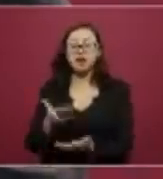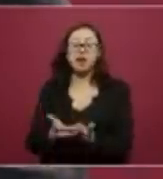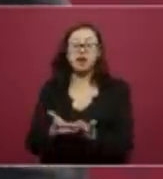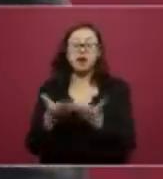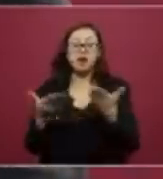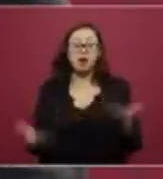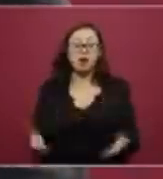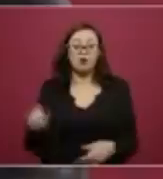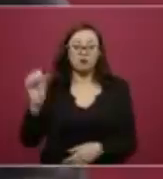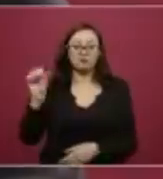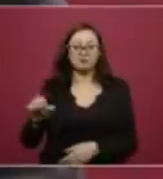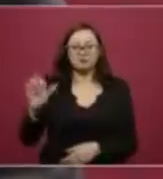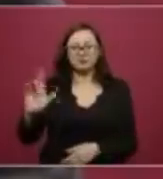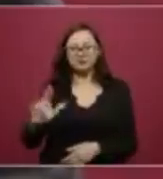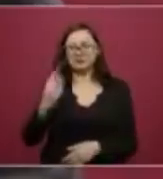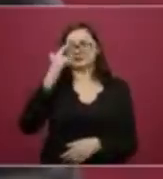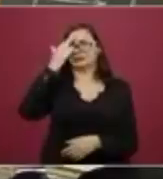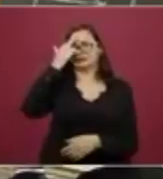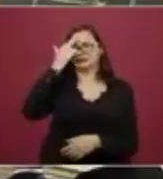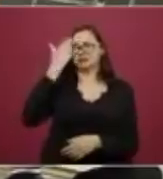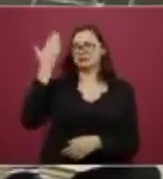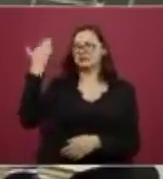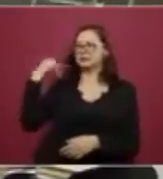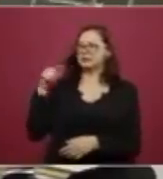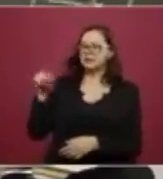a 100 años de su asesinato.